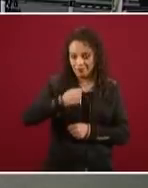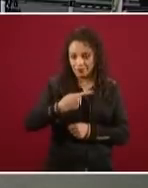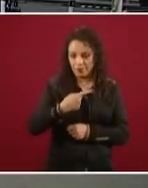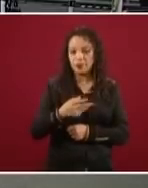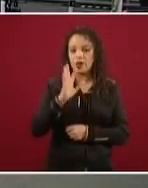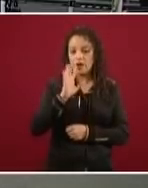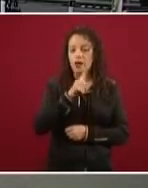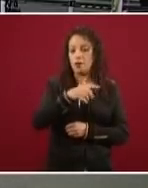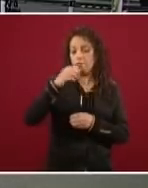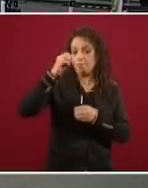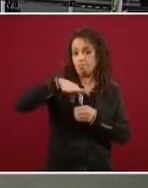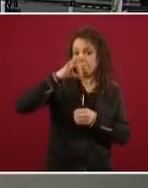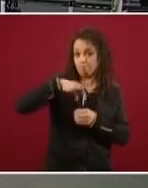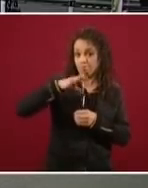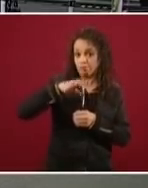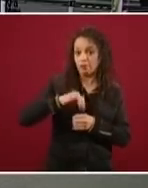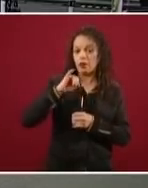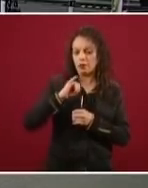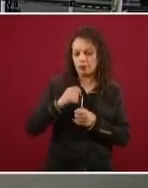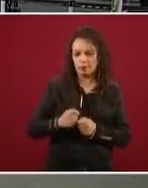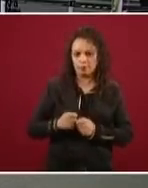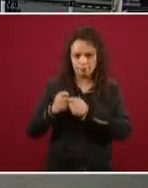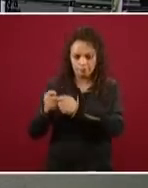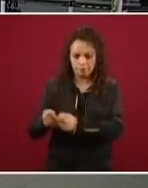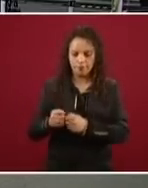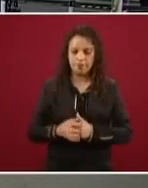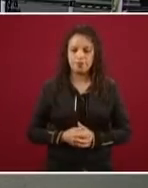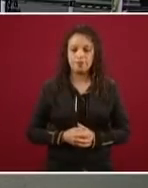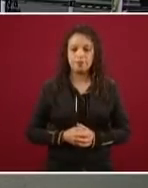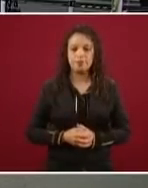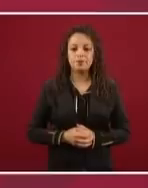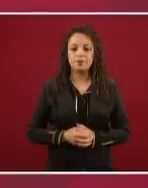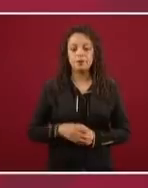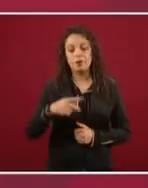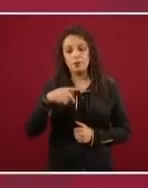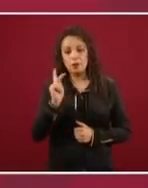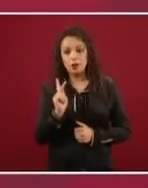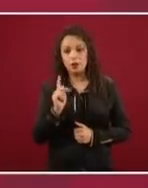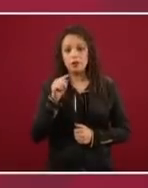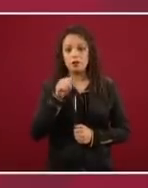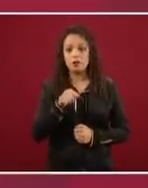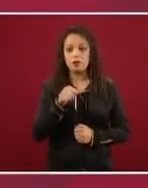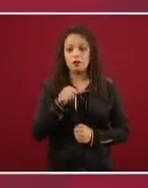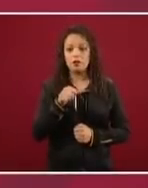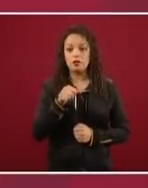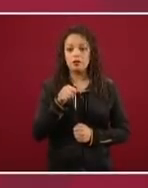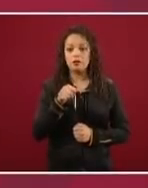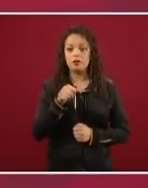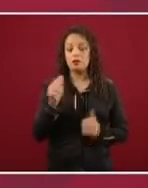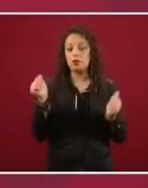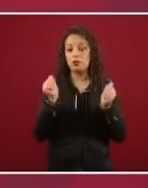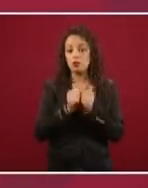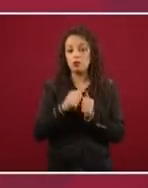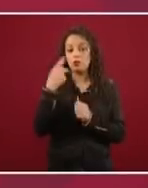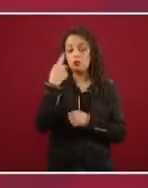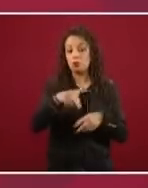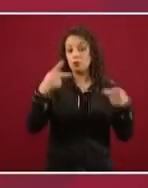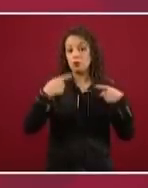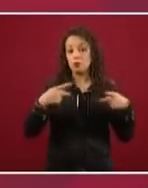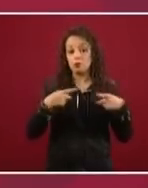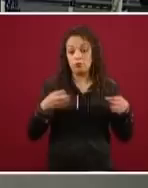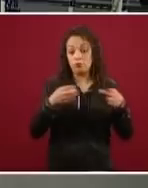fondo nada más qué de manera directa a las comunidades